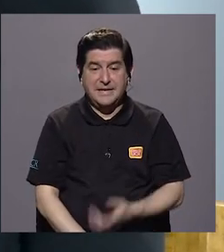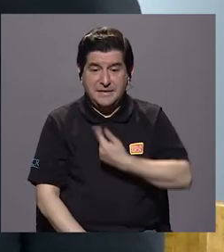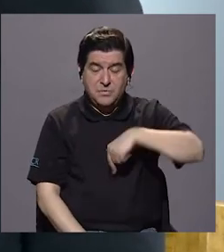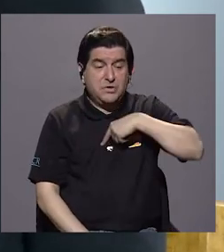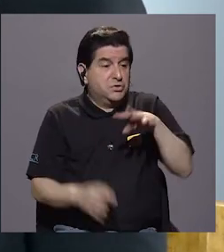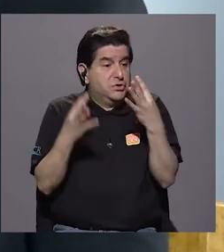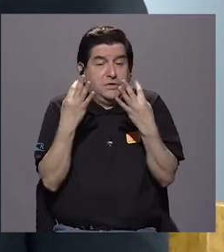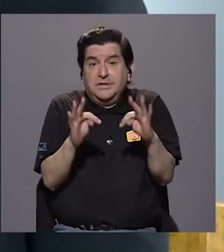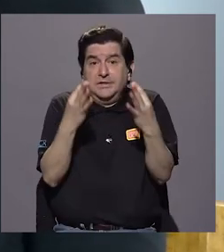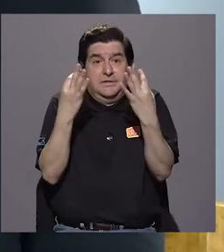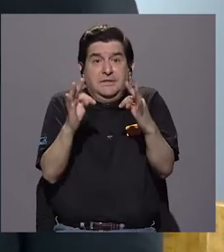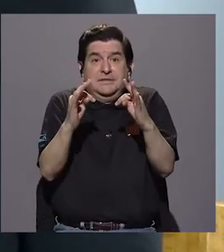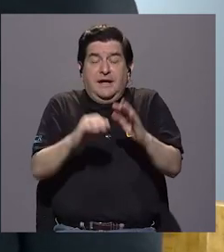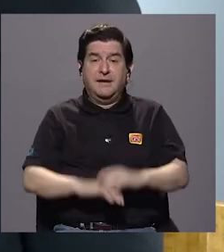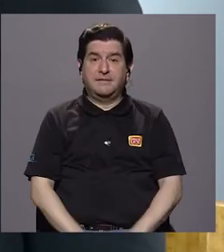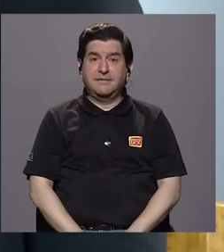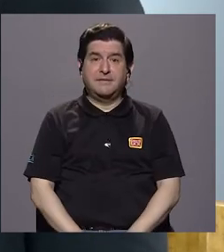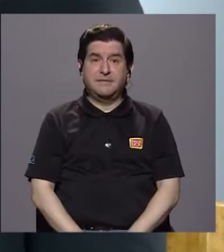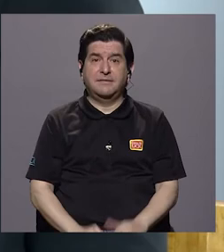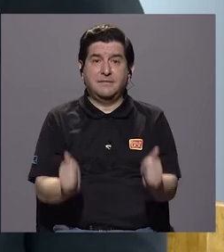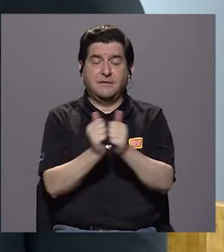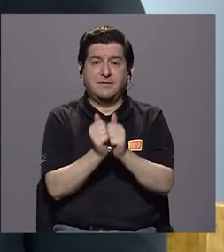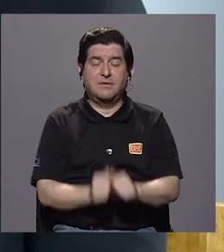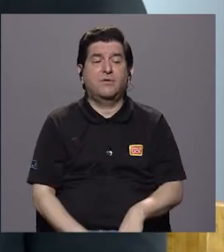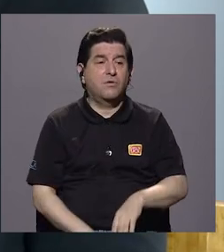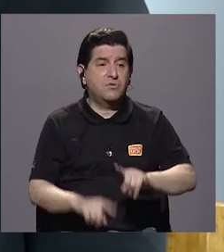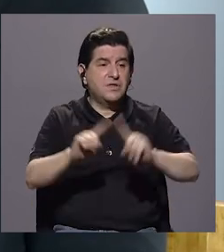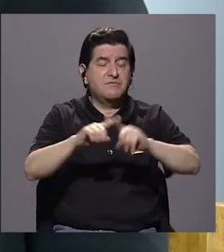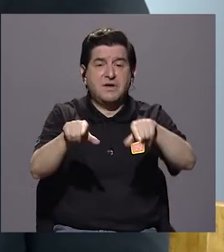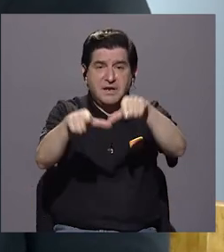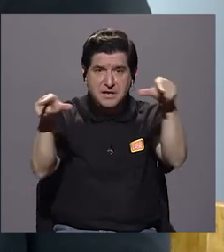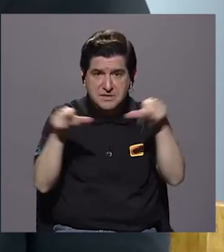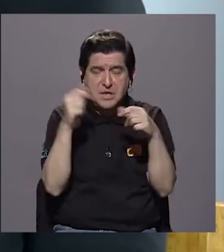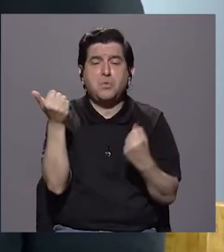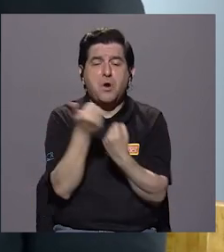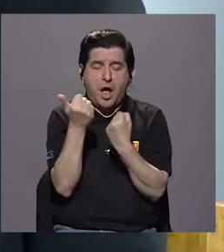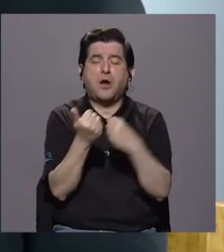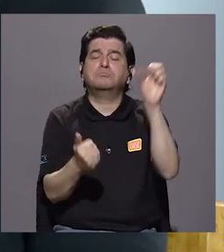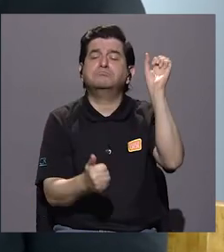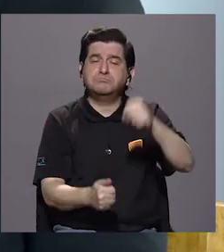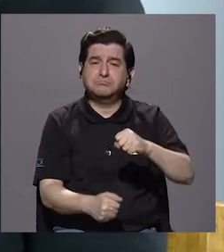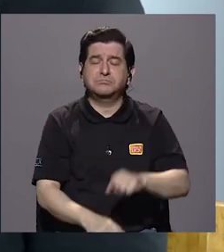jugamos con los medios donde sí nos apoyan y